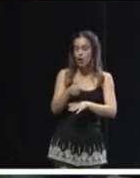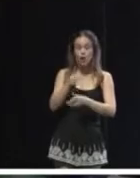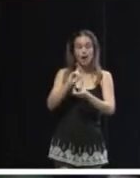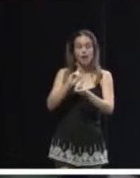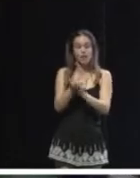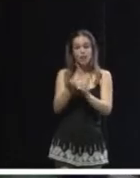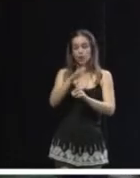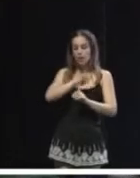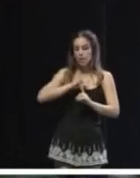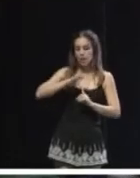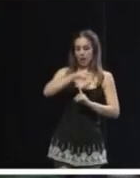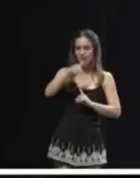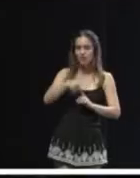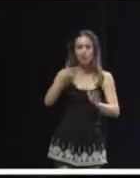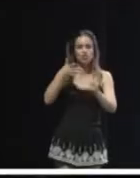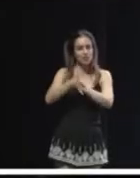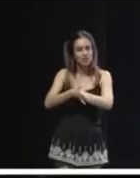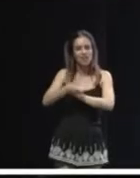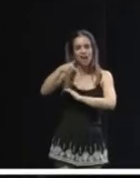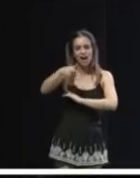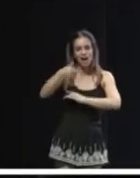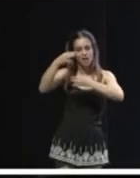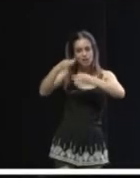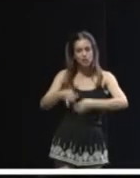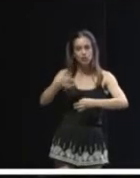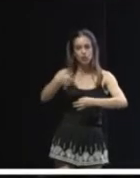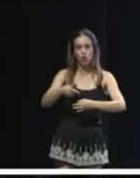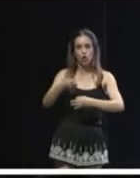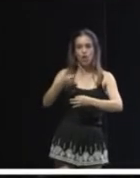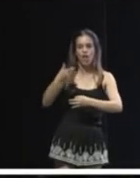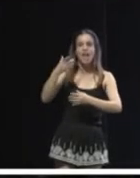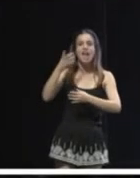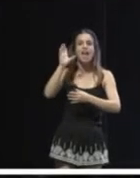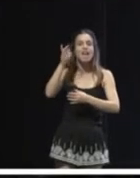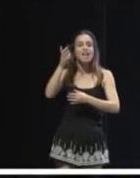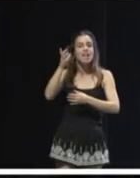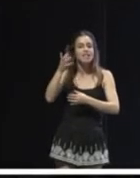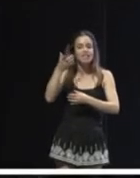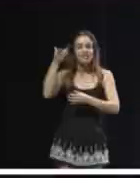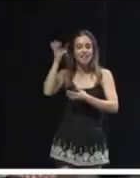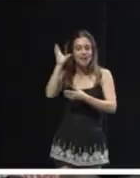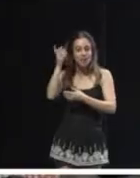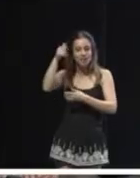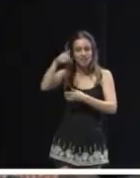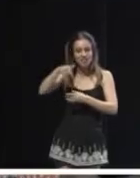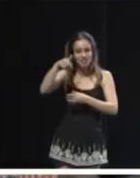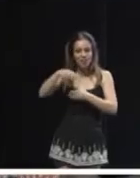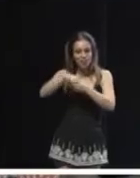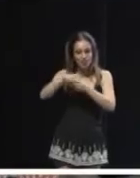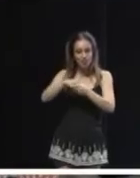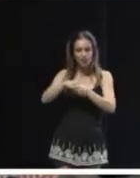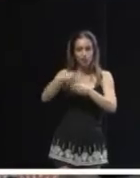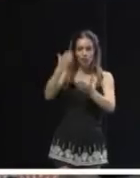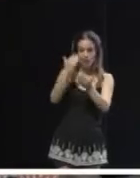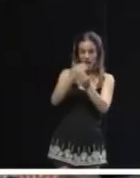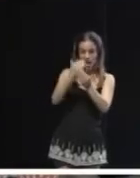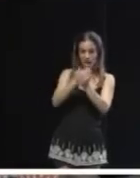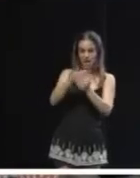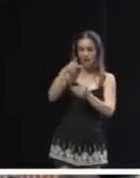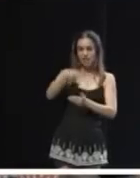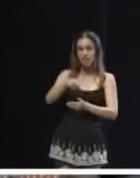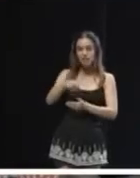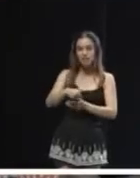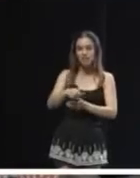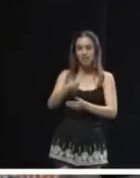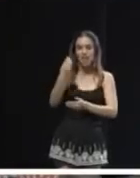esto. Va de climatizar las escuelas de nuestro país, porque no hay nada más importante que la educación para nuestros hijos